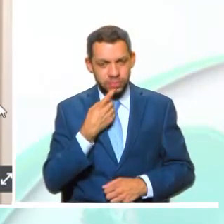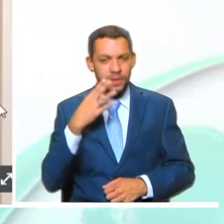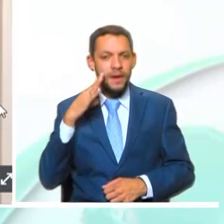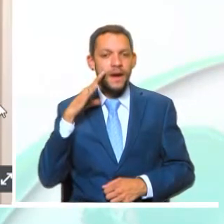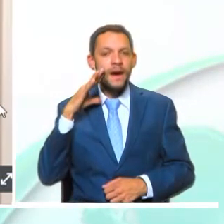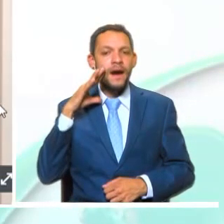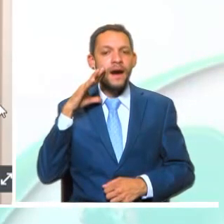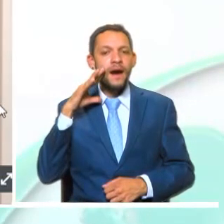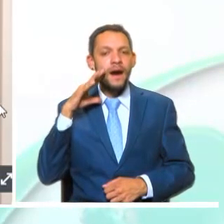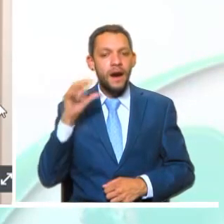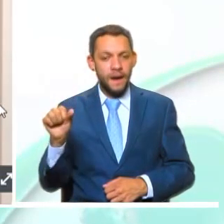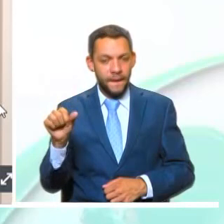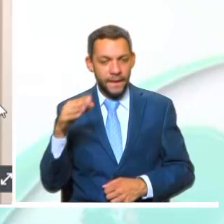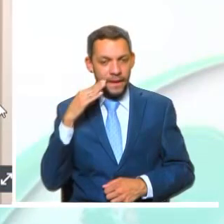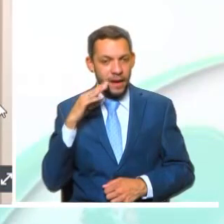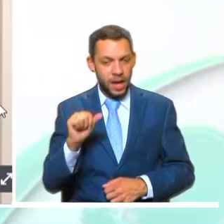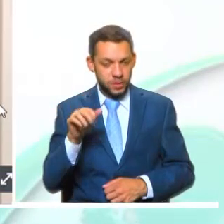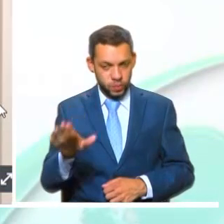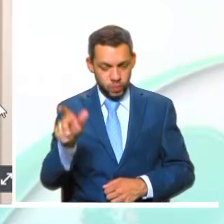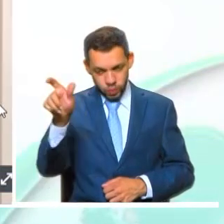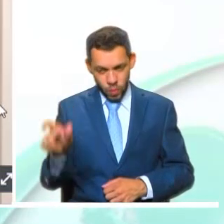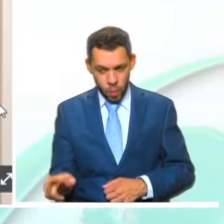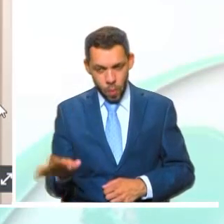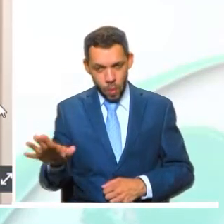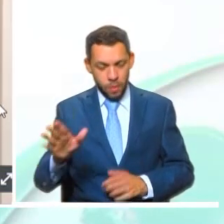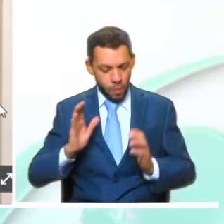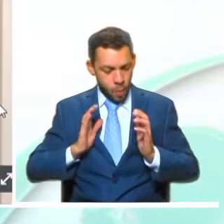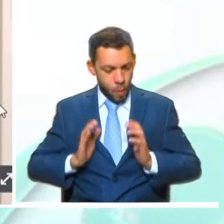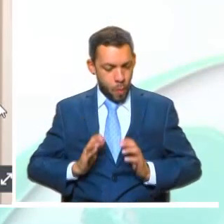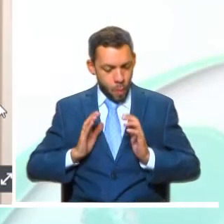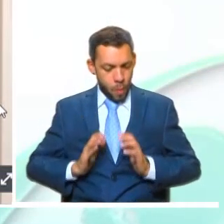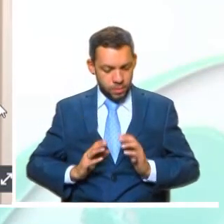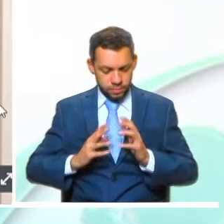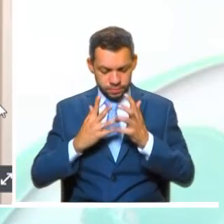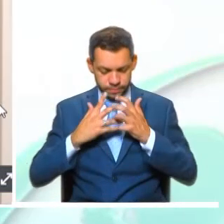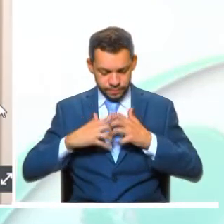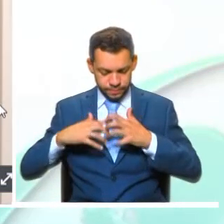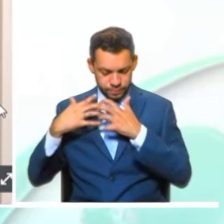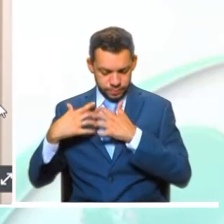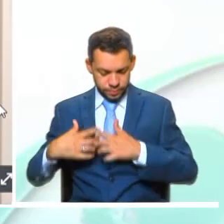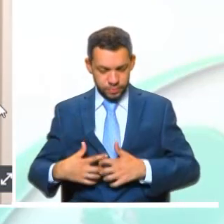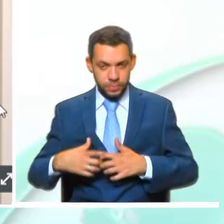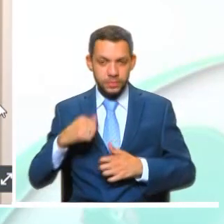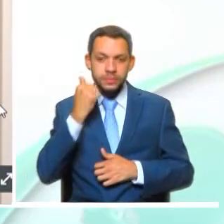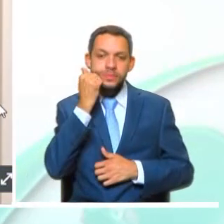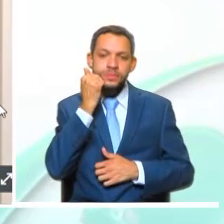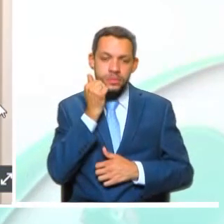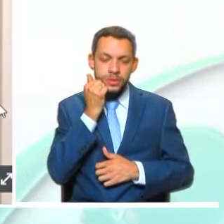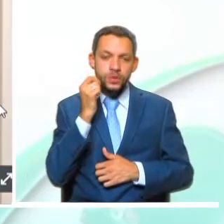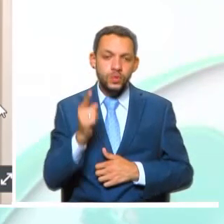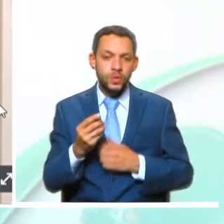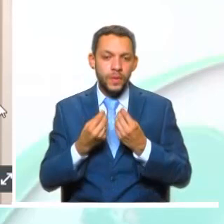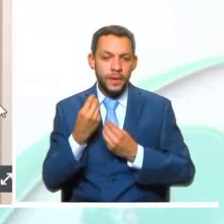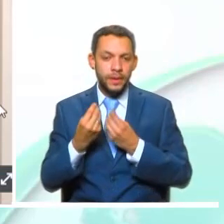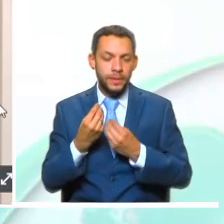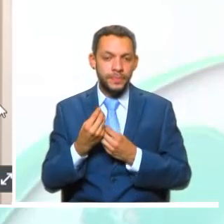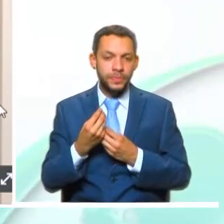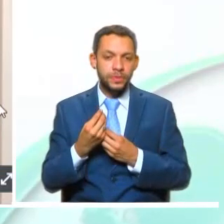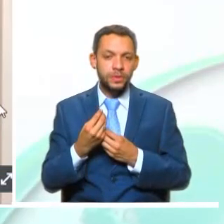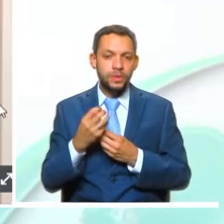hormonalmente el proceso de la menstruación es con los ovarios no con el